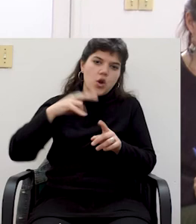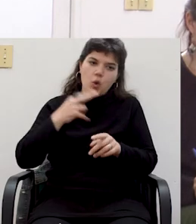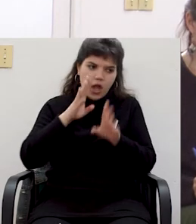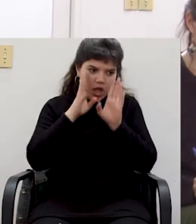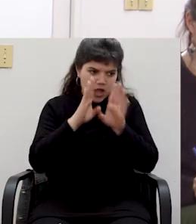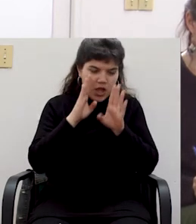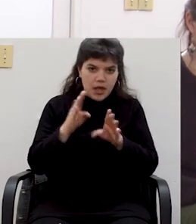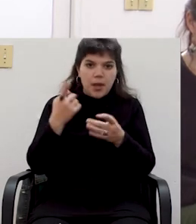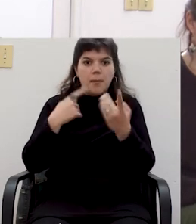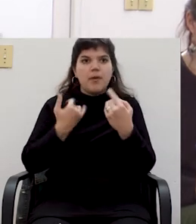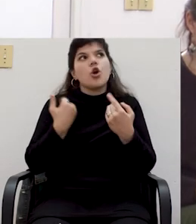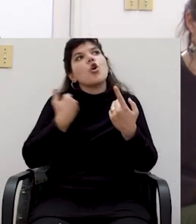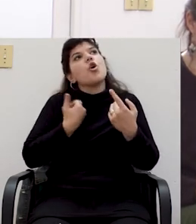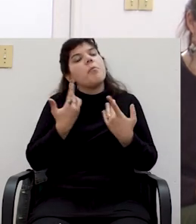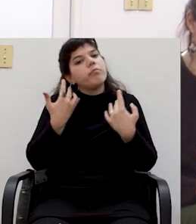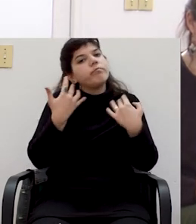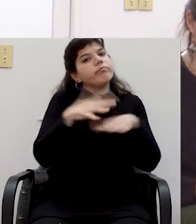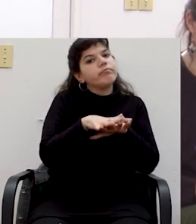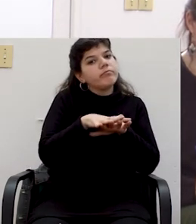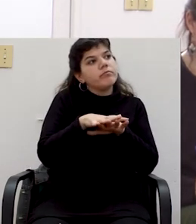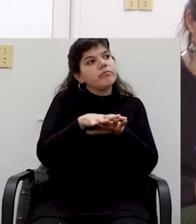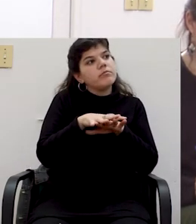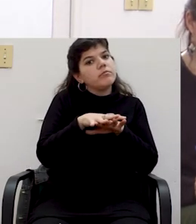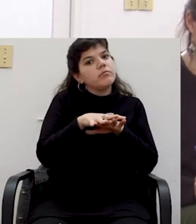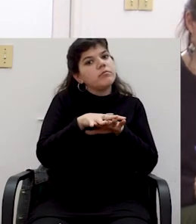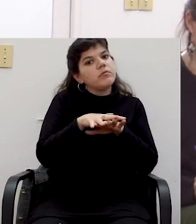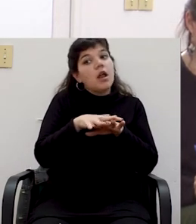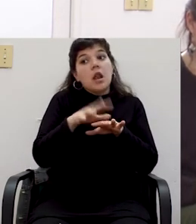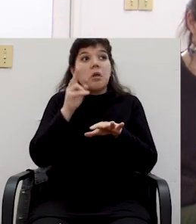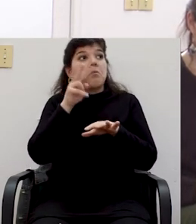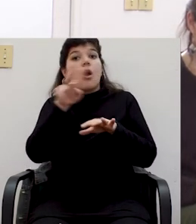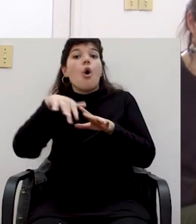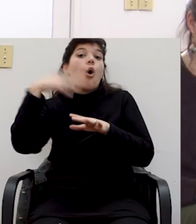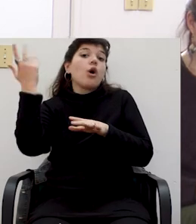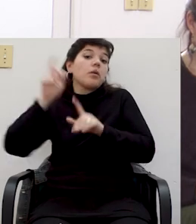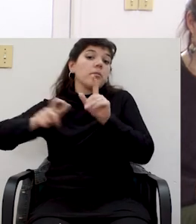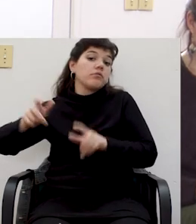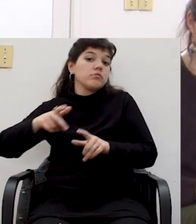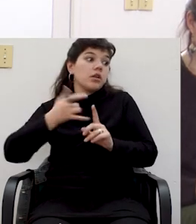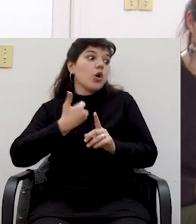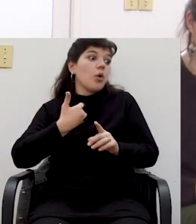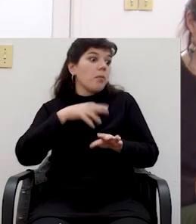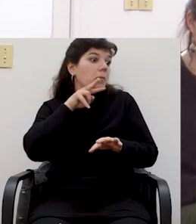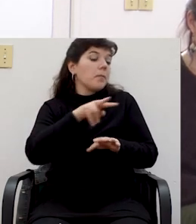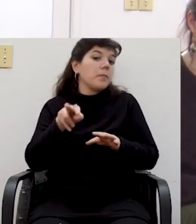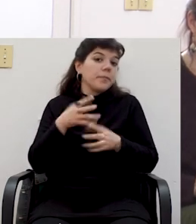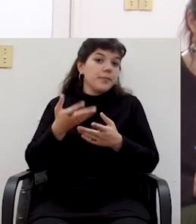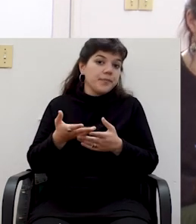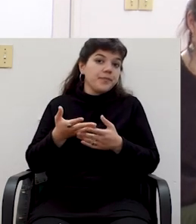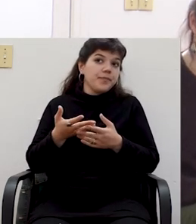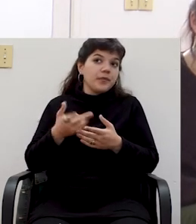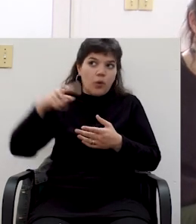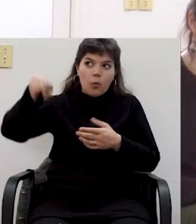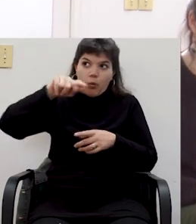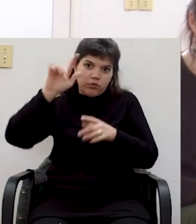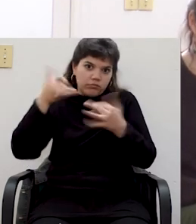bueno, cómo incluir a otros la mirada de otros actores en el diseño de la, ¿no? Ustedes